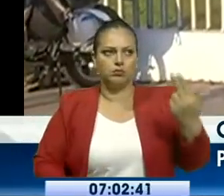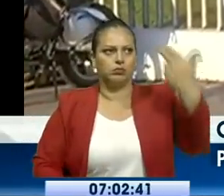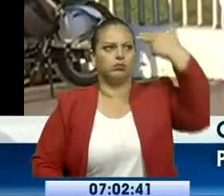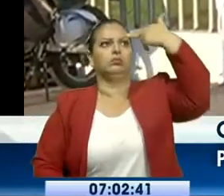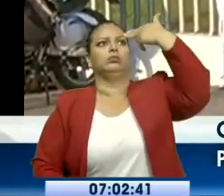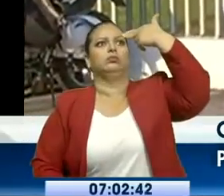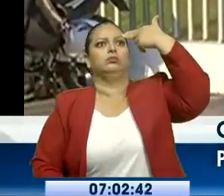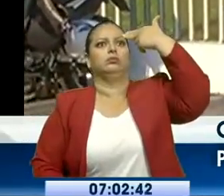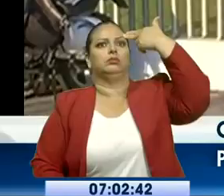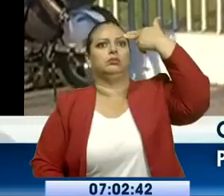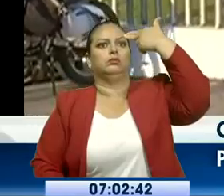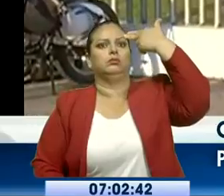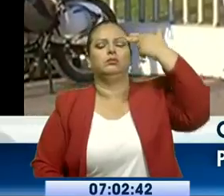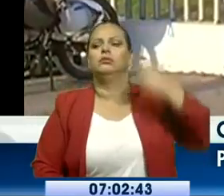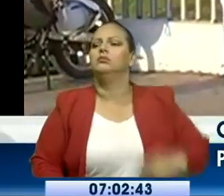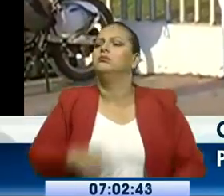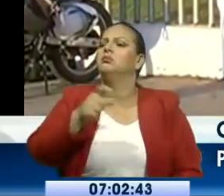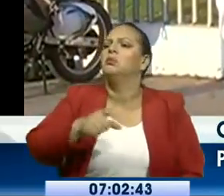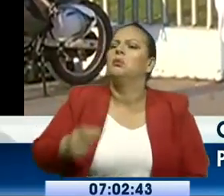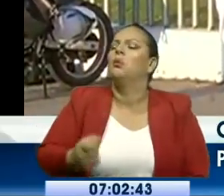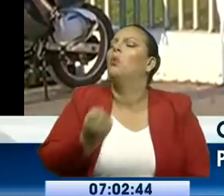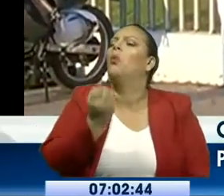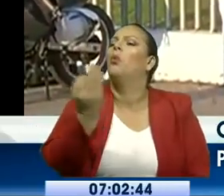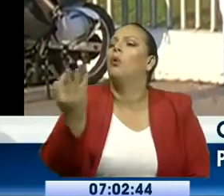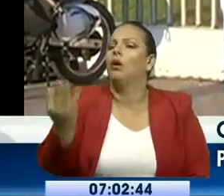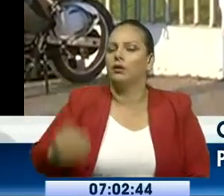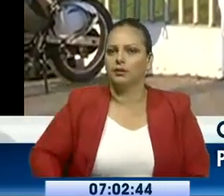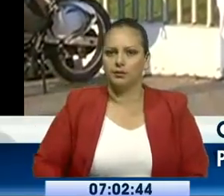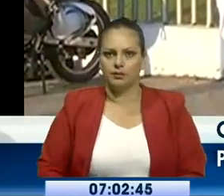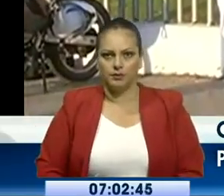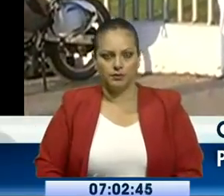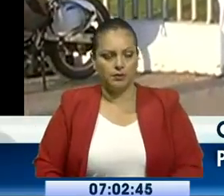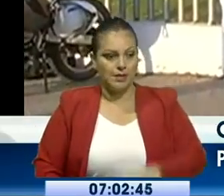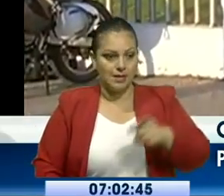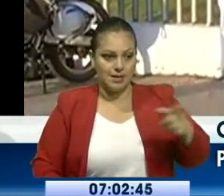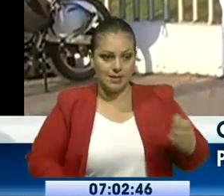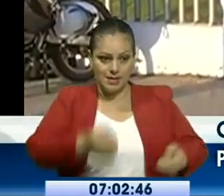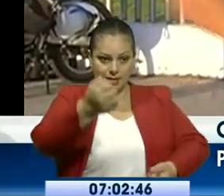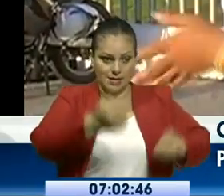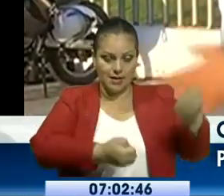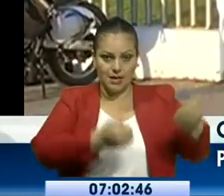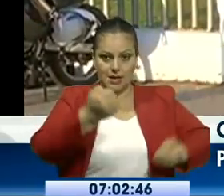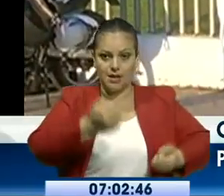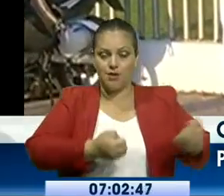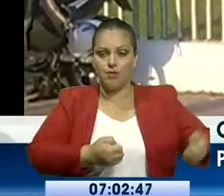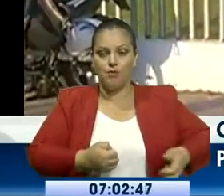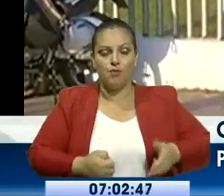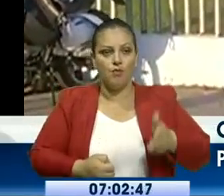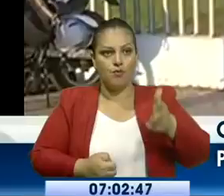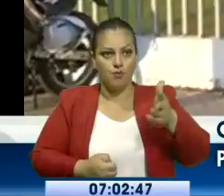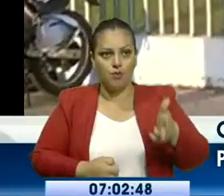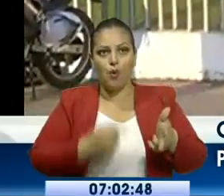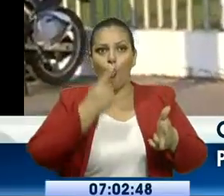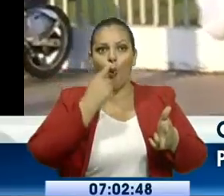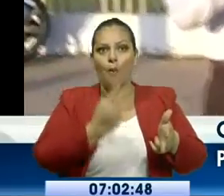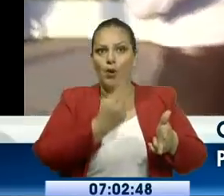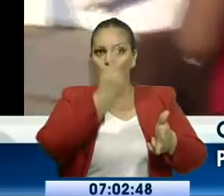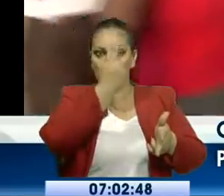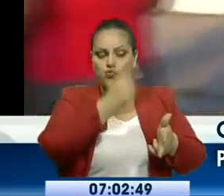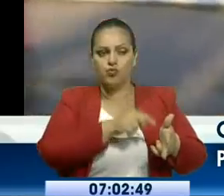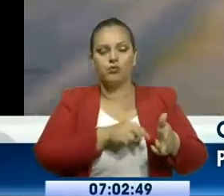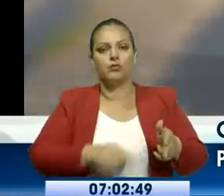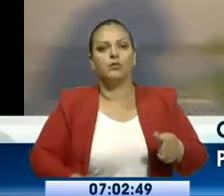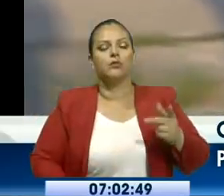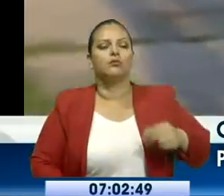robaron. ¿Cuántos sujetos? El que se bajó del carro era uno. Caramba. Y el que estaba en el carro era otro.